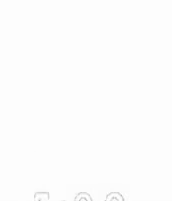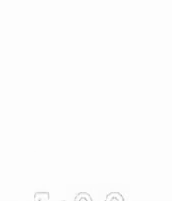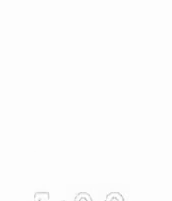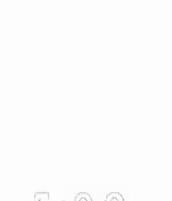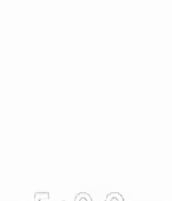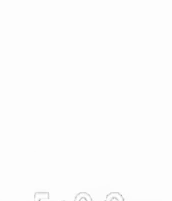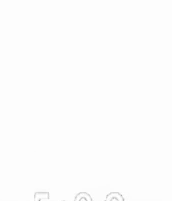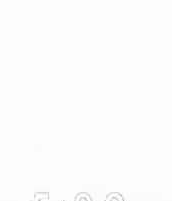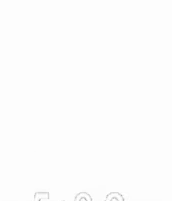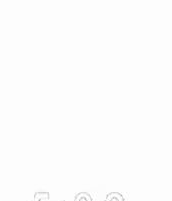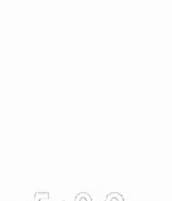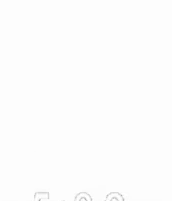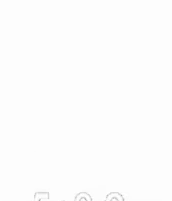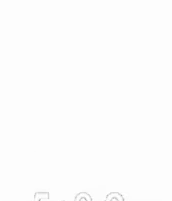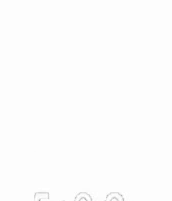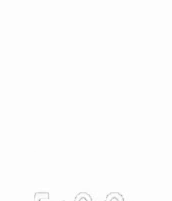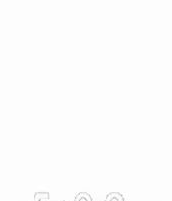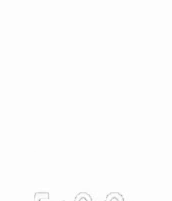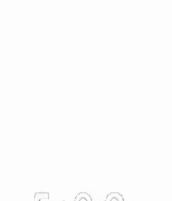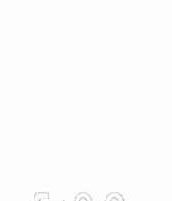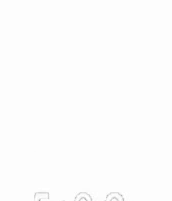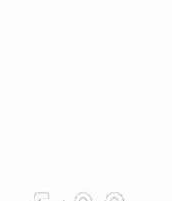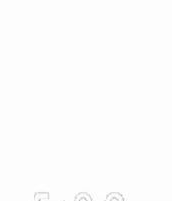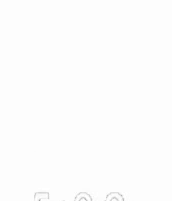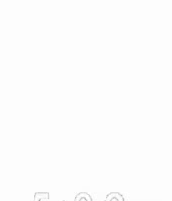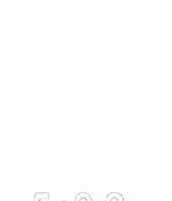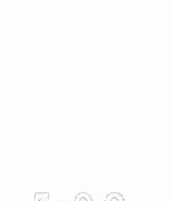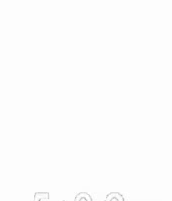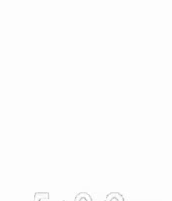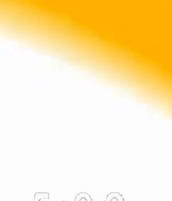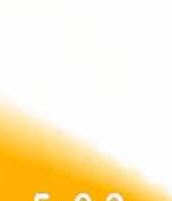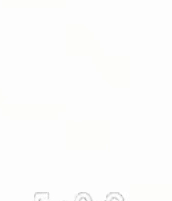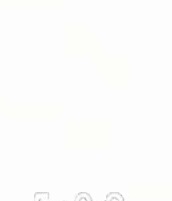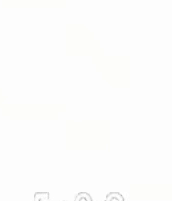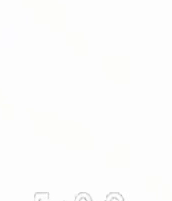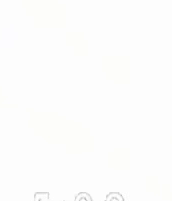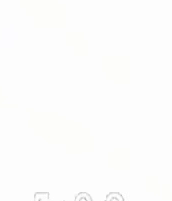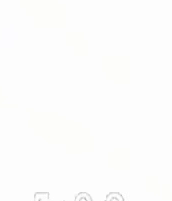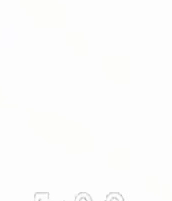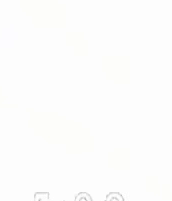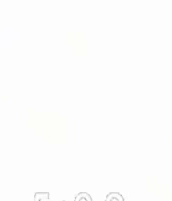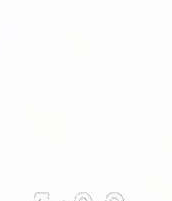Escuela TV, segundo grado, secundaria.